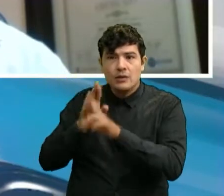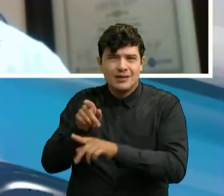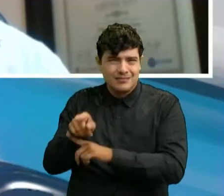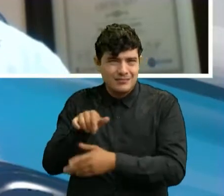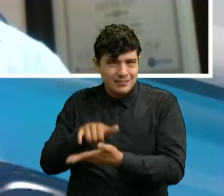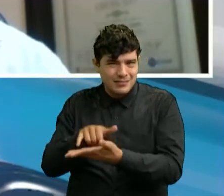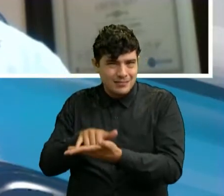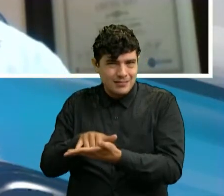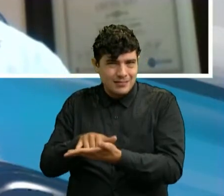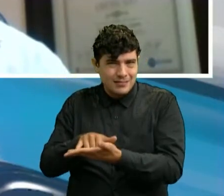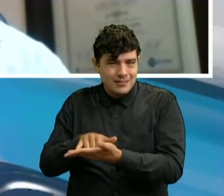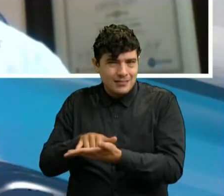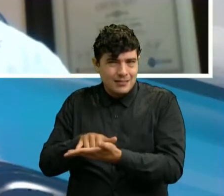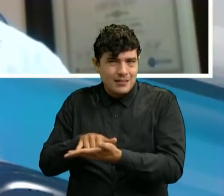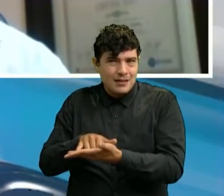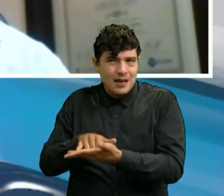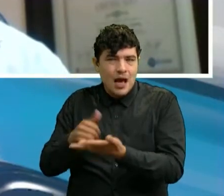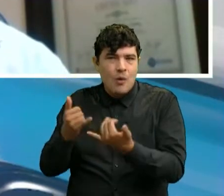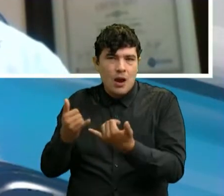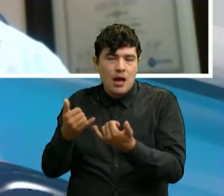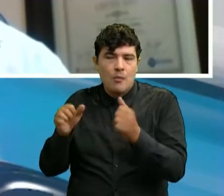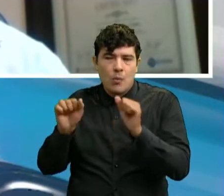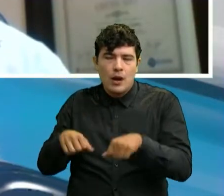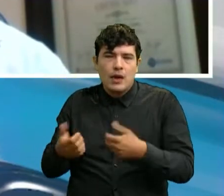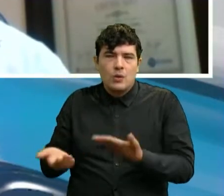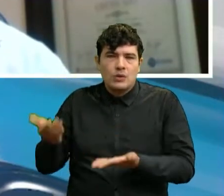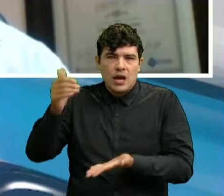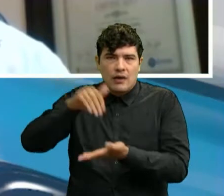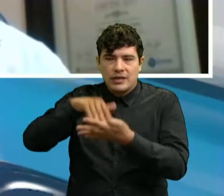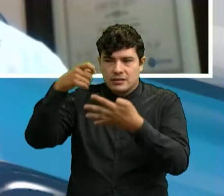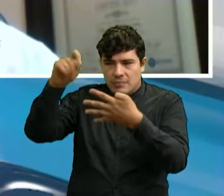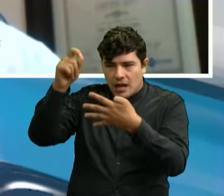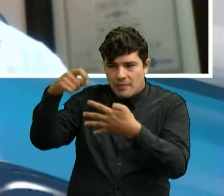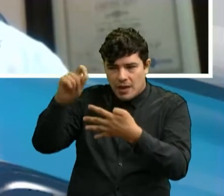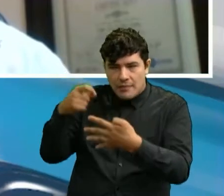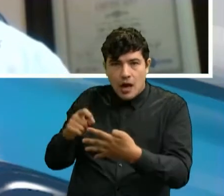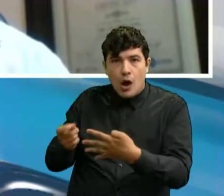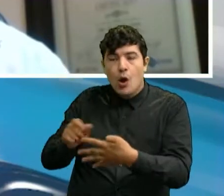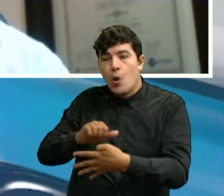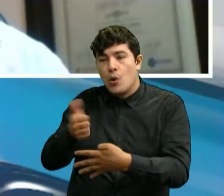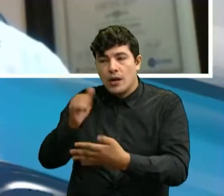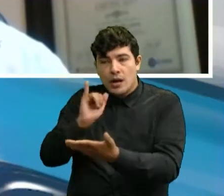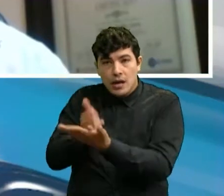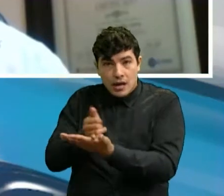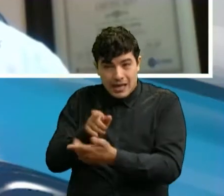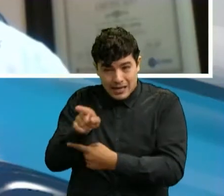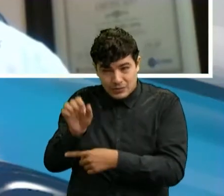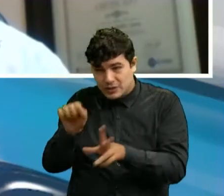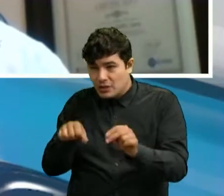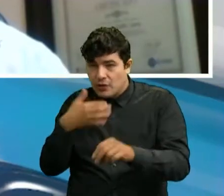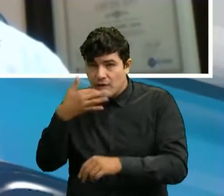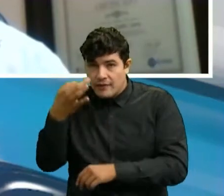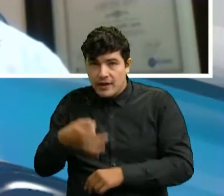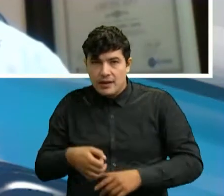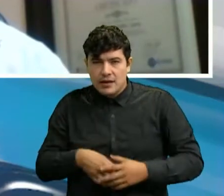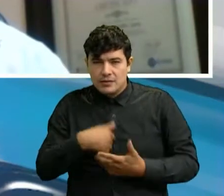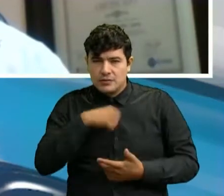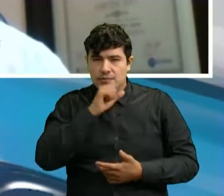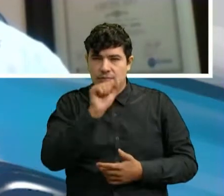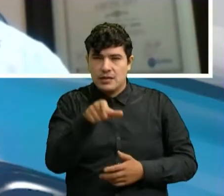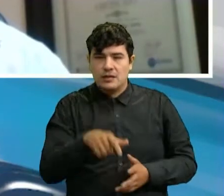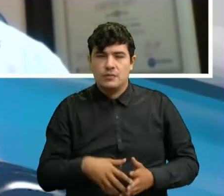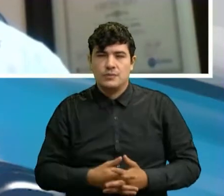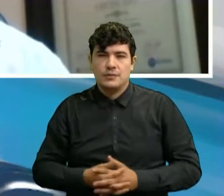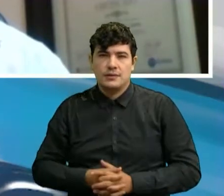interdicto, dicen que le pueden hacer otra revalorización, otra junta médica. ¿Es cierto eso o no? Es cierto